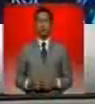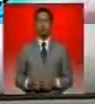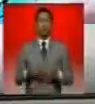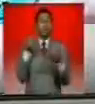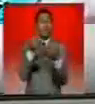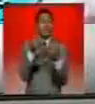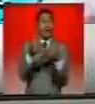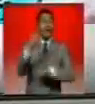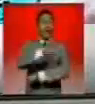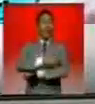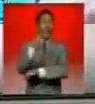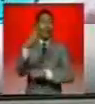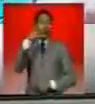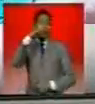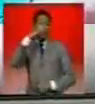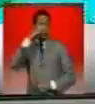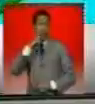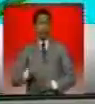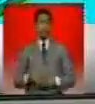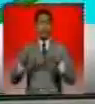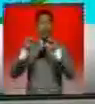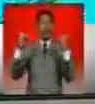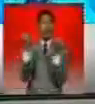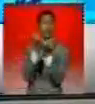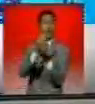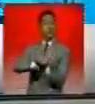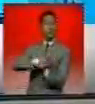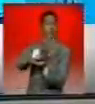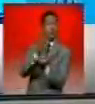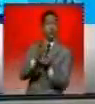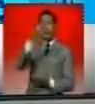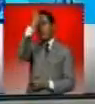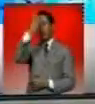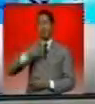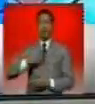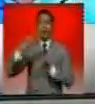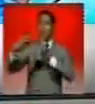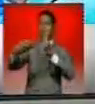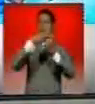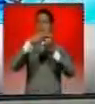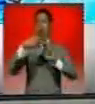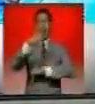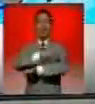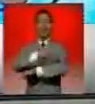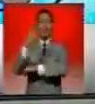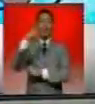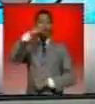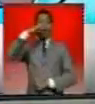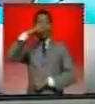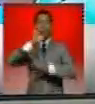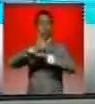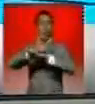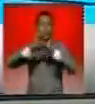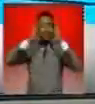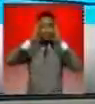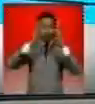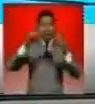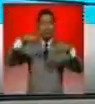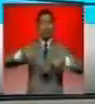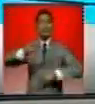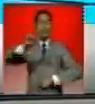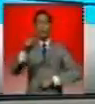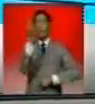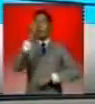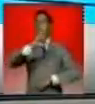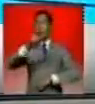acerca el Día del Niño, amigos televidentes, y la Asamblea estableció el Día de la Niñez Ecuatoriana para este 1 de junio. Según la propuesta aprobada por